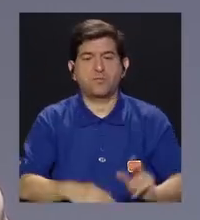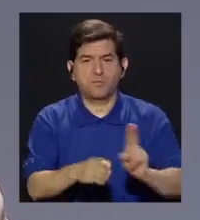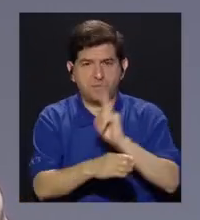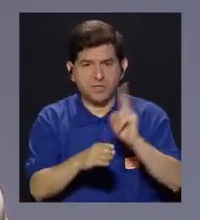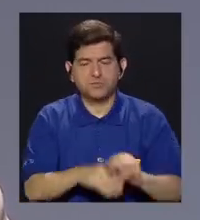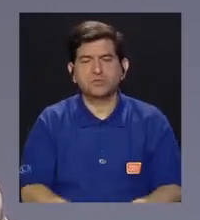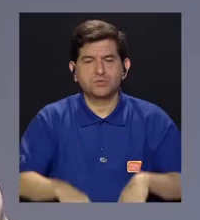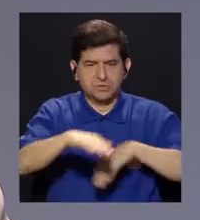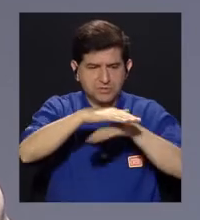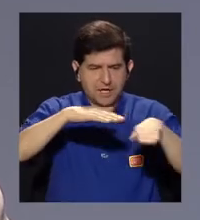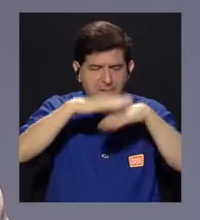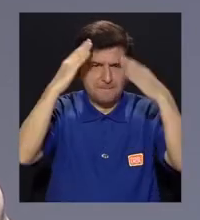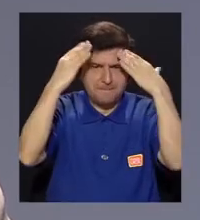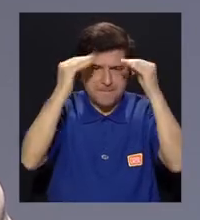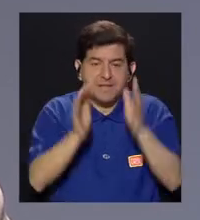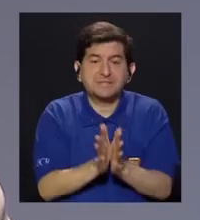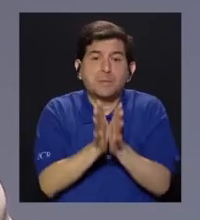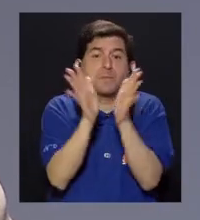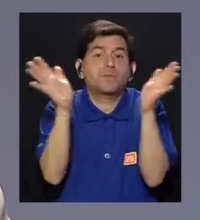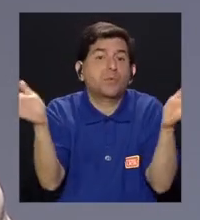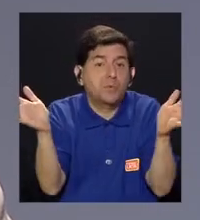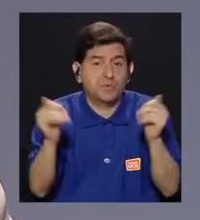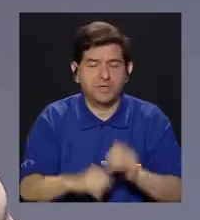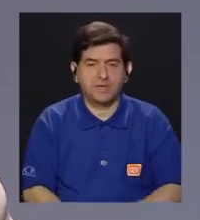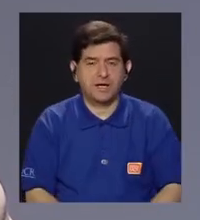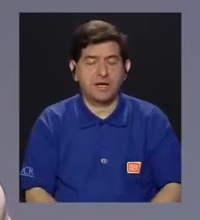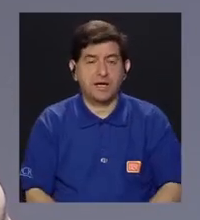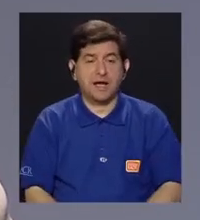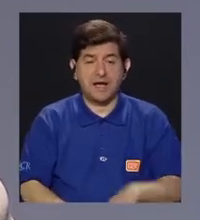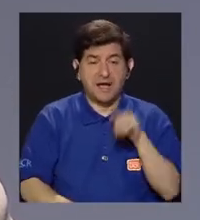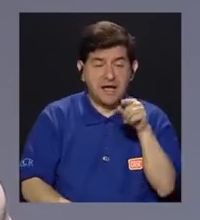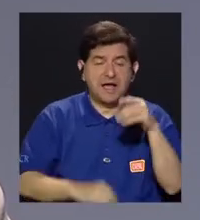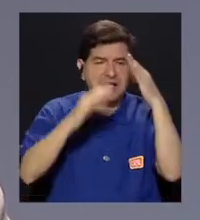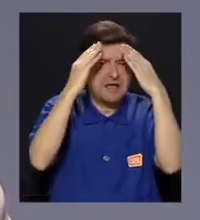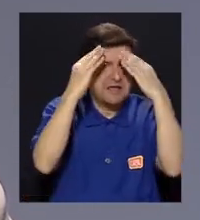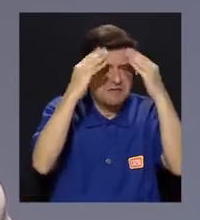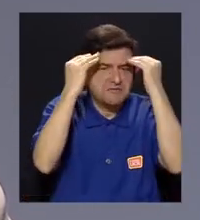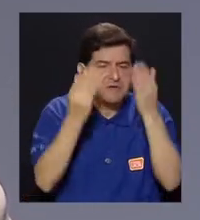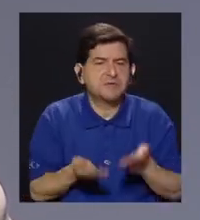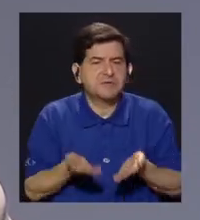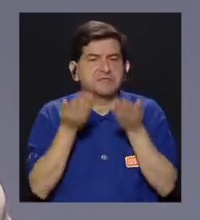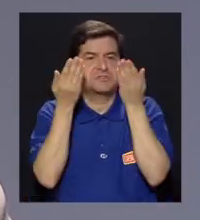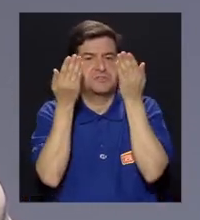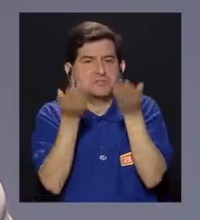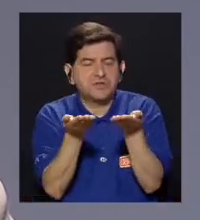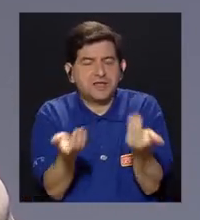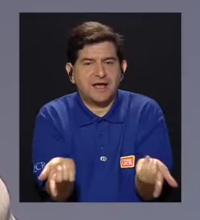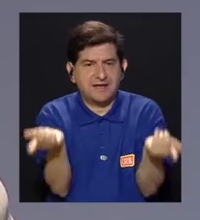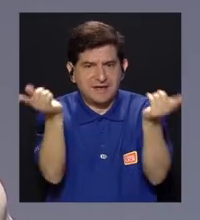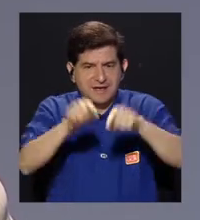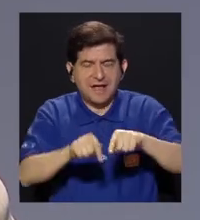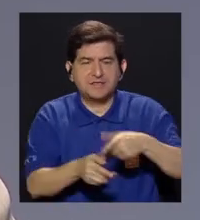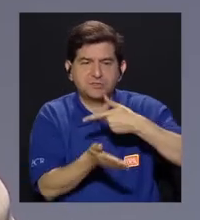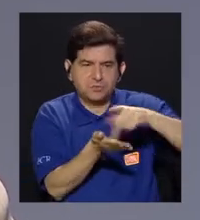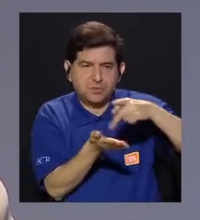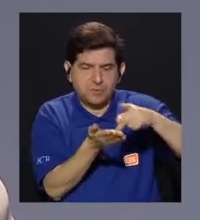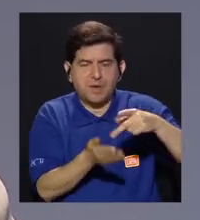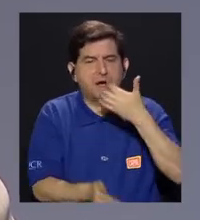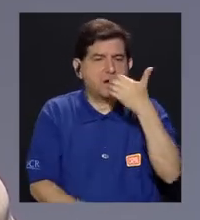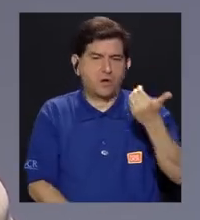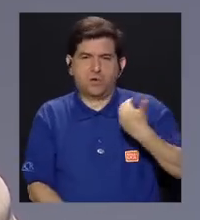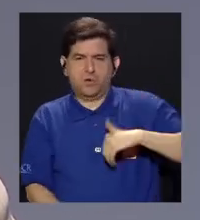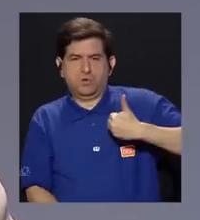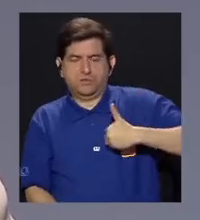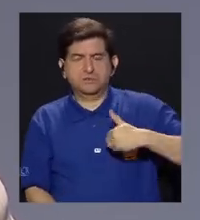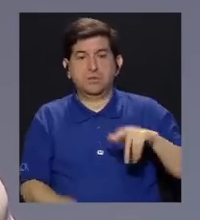comunicación recurren a las bases de datos públicas para informar sobre los en este caso los salarios